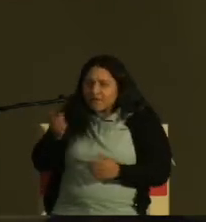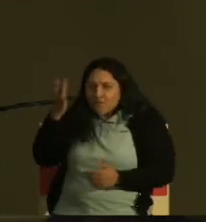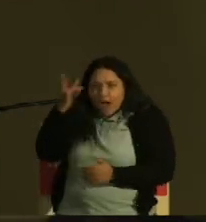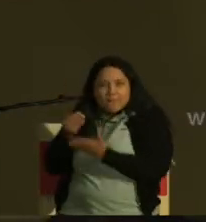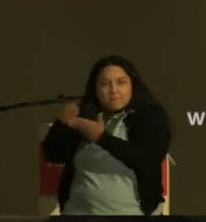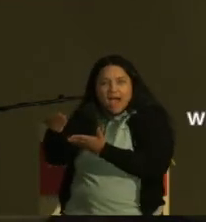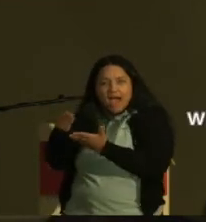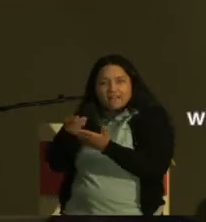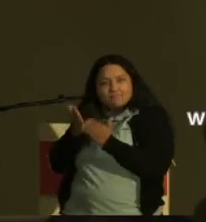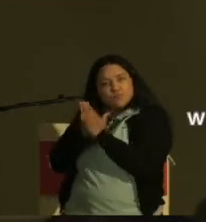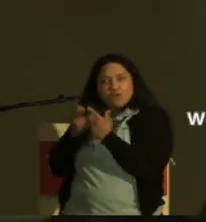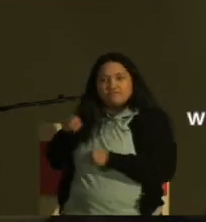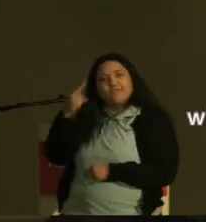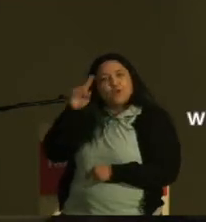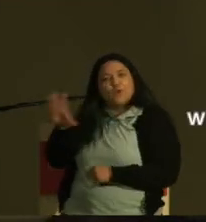hijo?